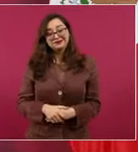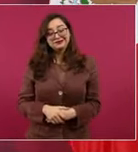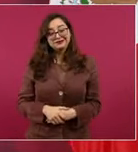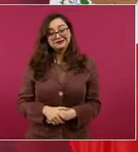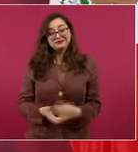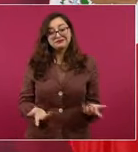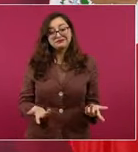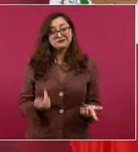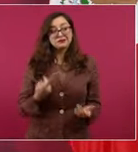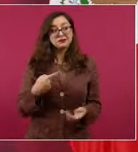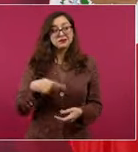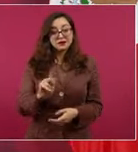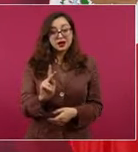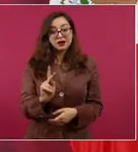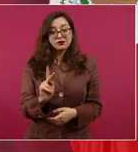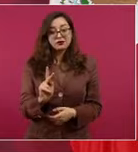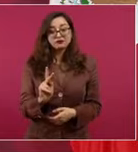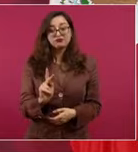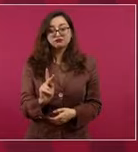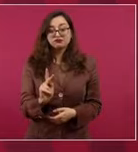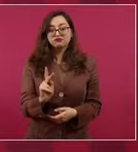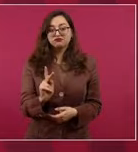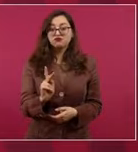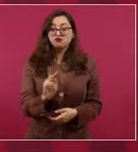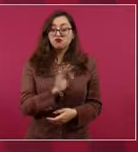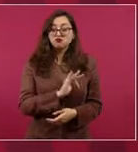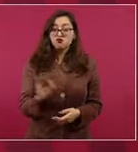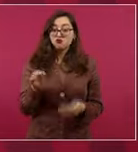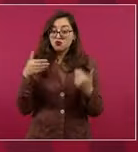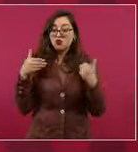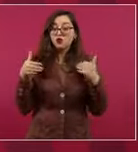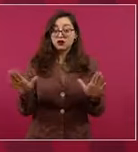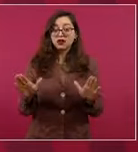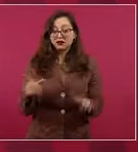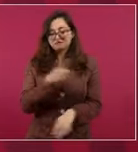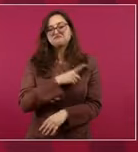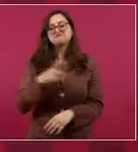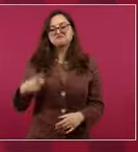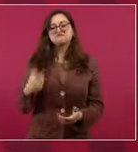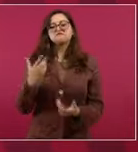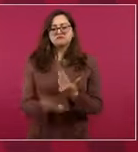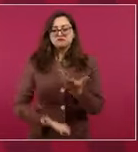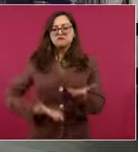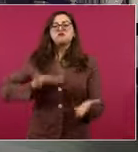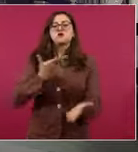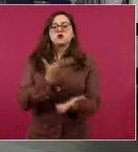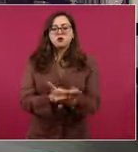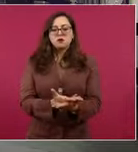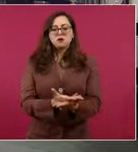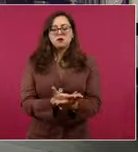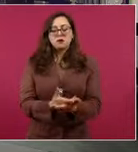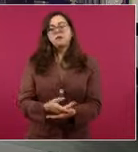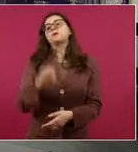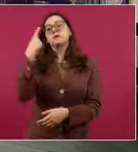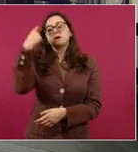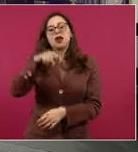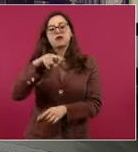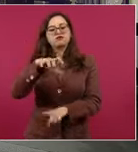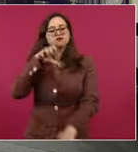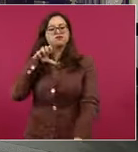pero hay que plantearlo para buscar que se convierta en